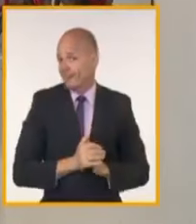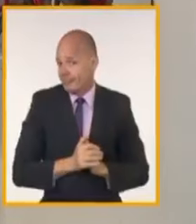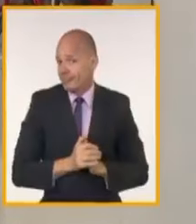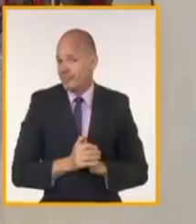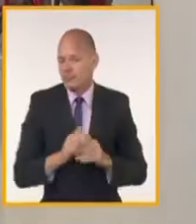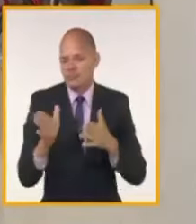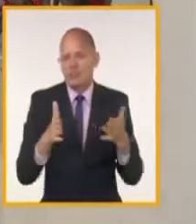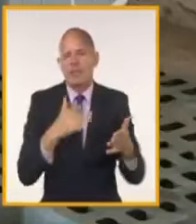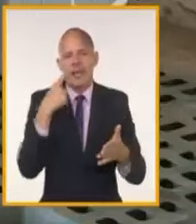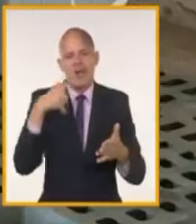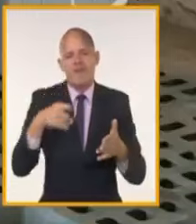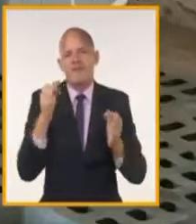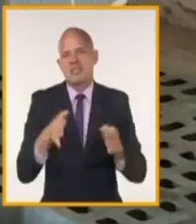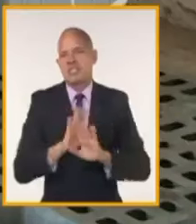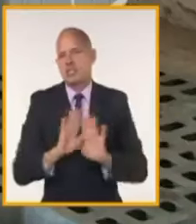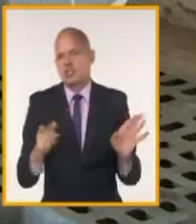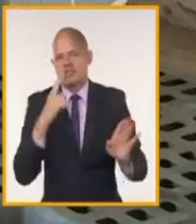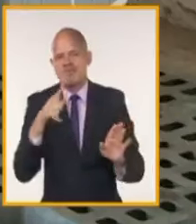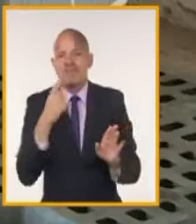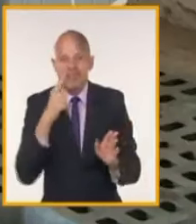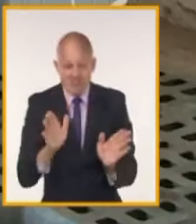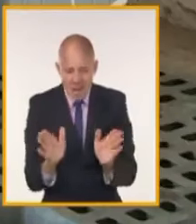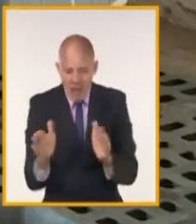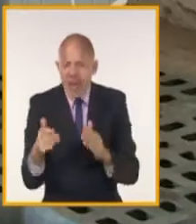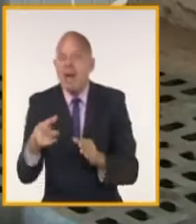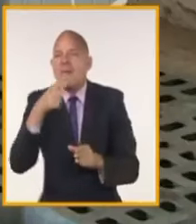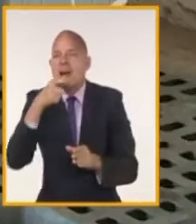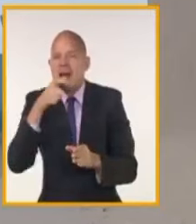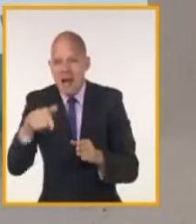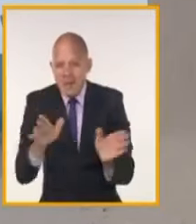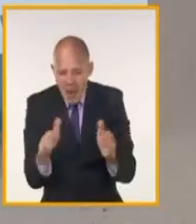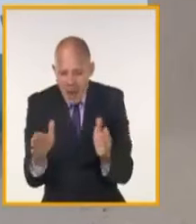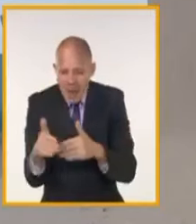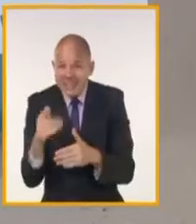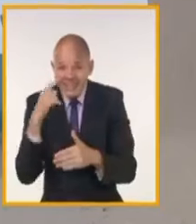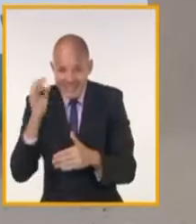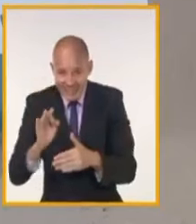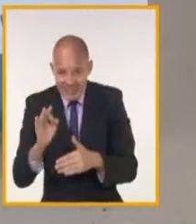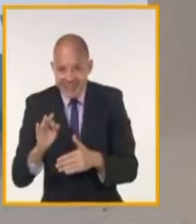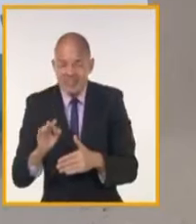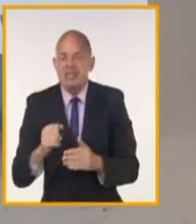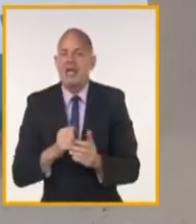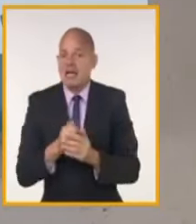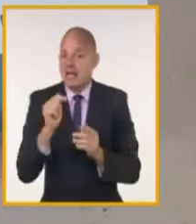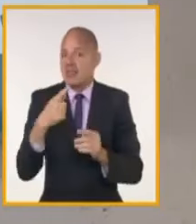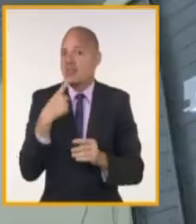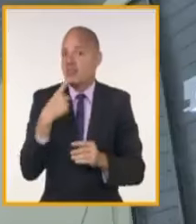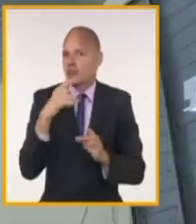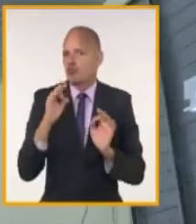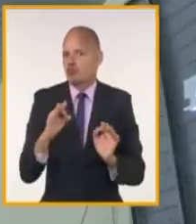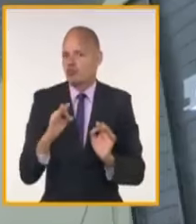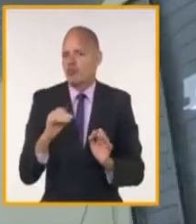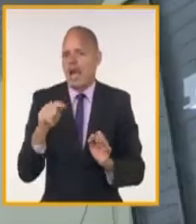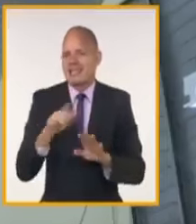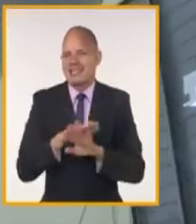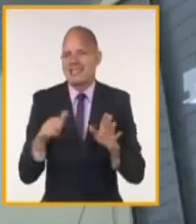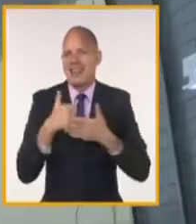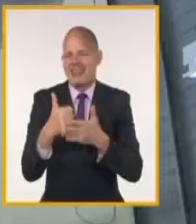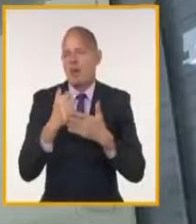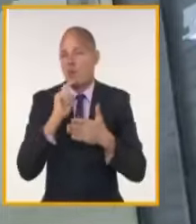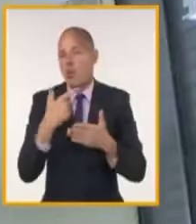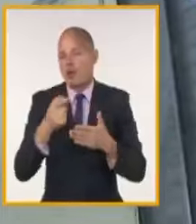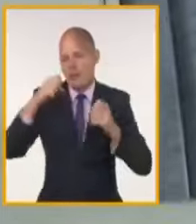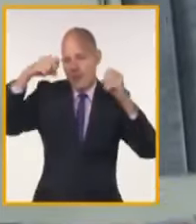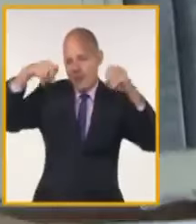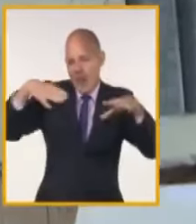concebida con acumulación de energía directivos destacan que este elemento adiciona estabilidad